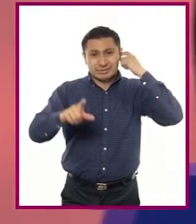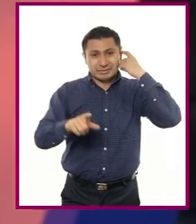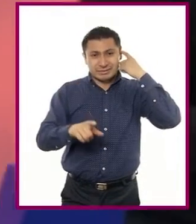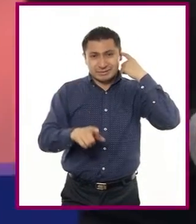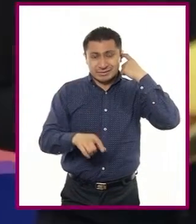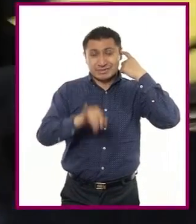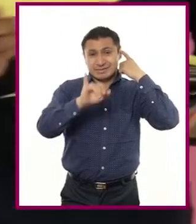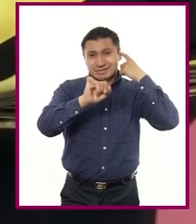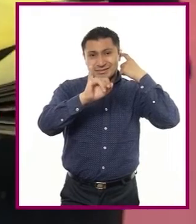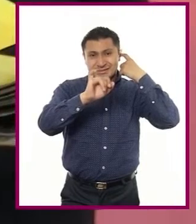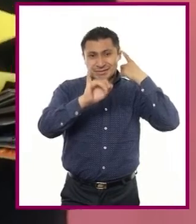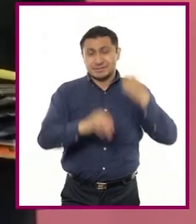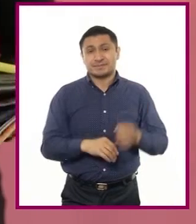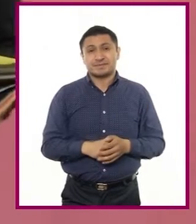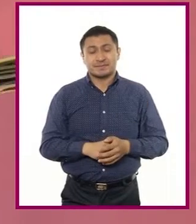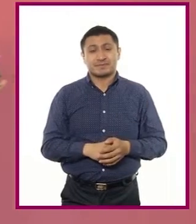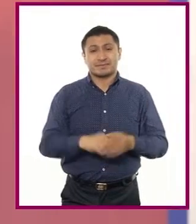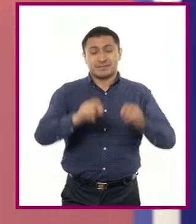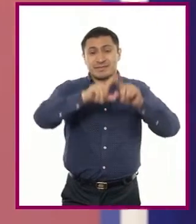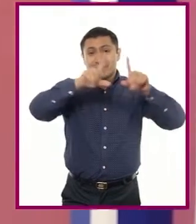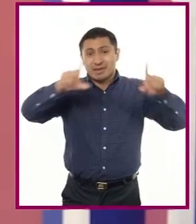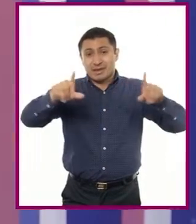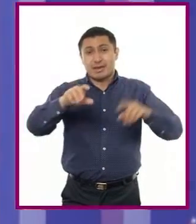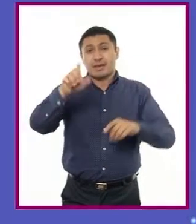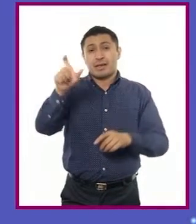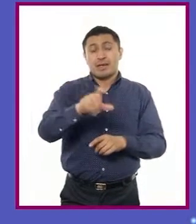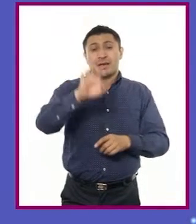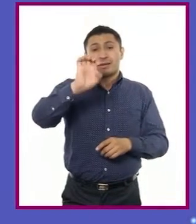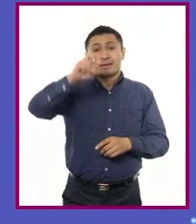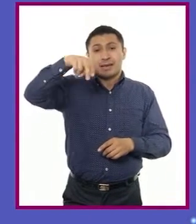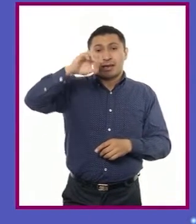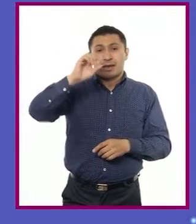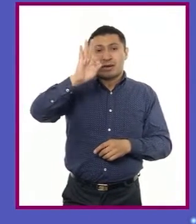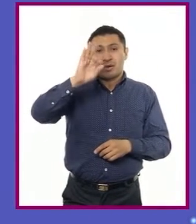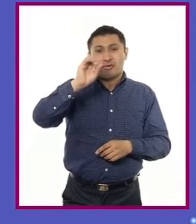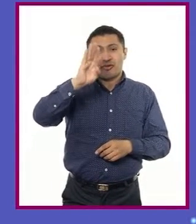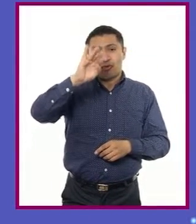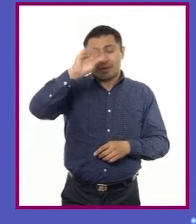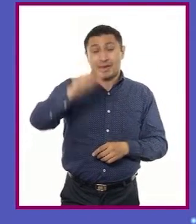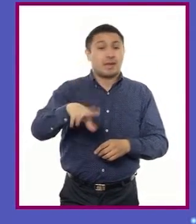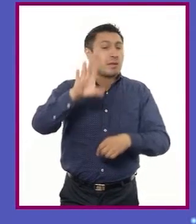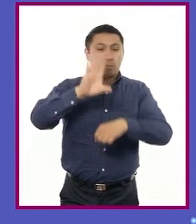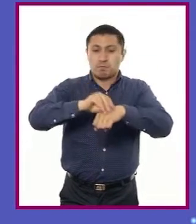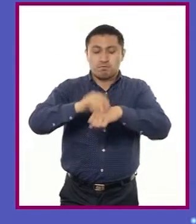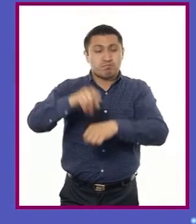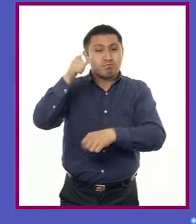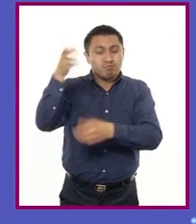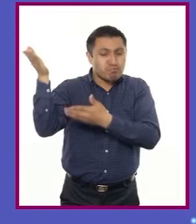Por supuesto, es un fragmento de Xenofobia. No dejes que aparezca.